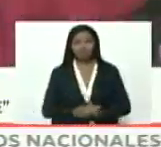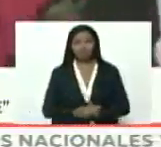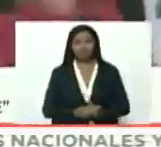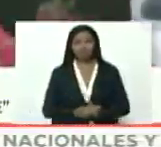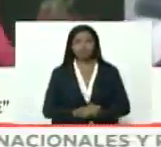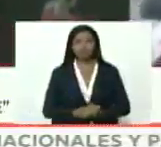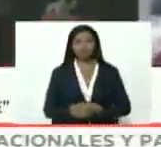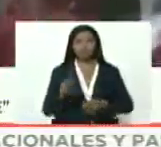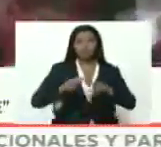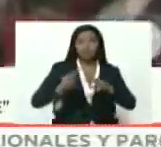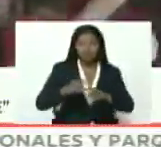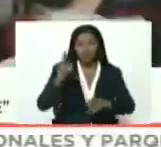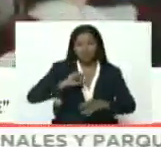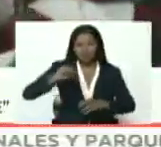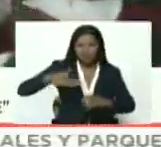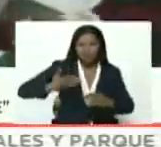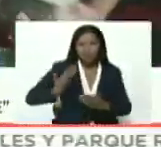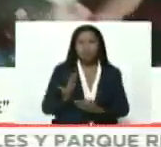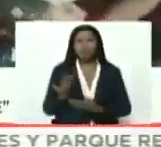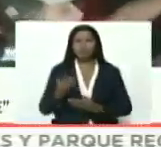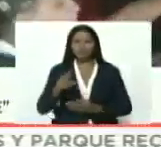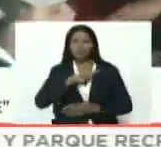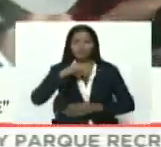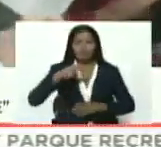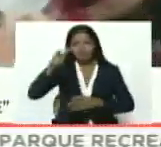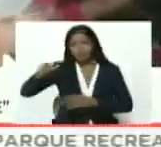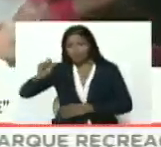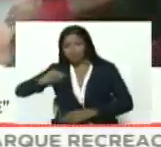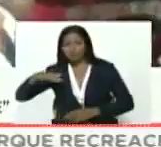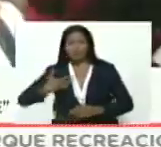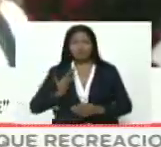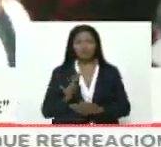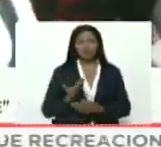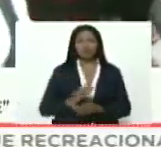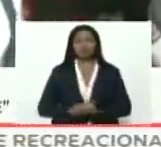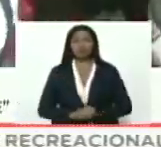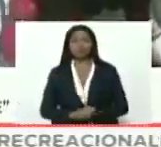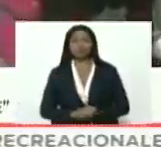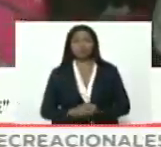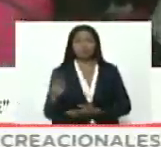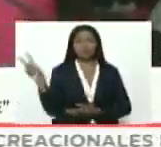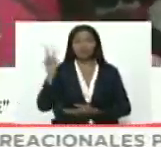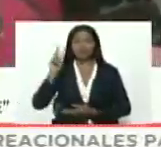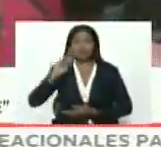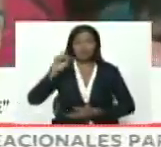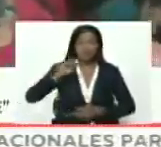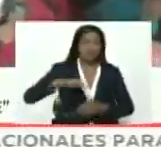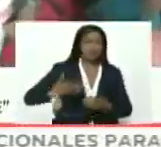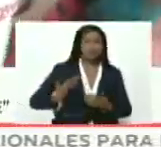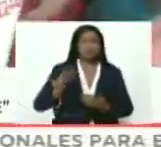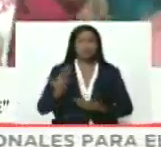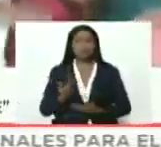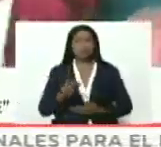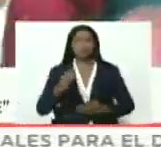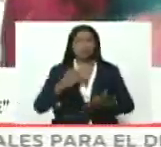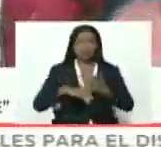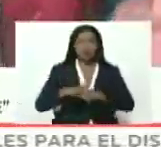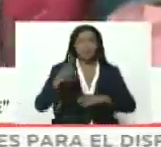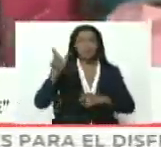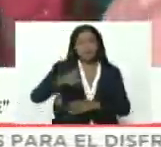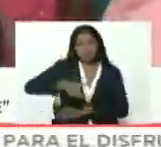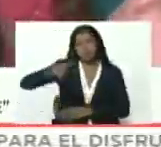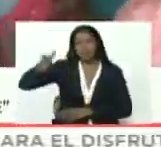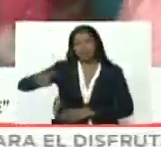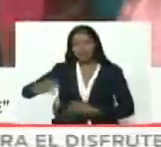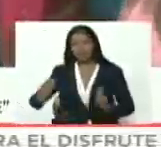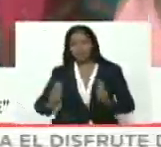Por nuestros niños vale la pena, por nuestra gente vale la pena. Venezuela vale la pena. ¡Ustedes con nosotros! ¡Vamos